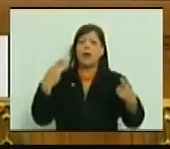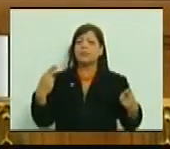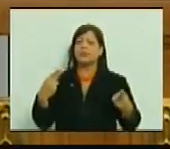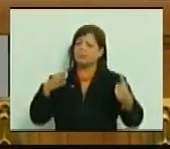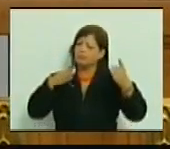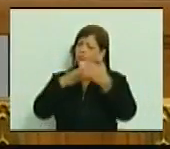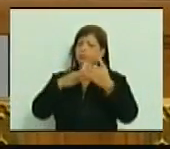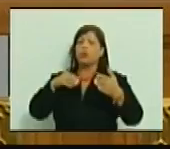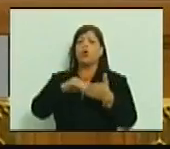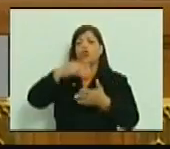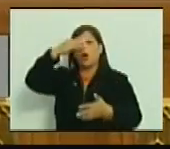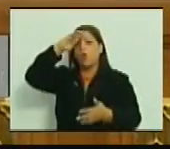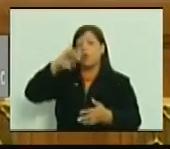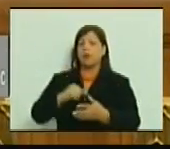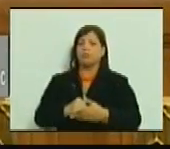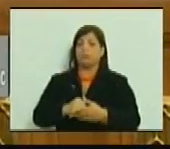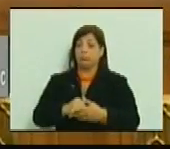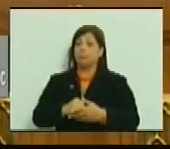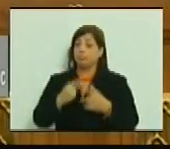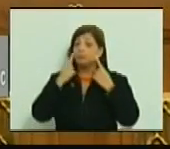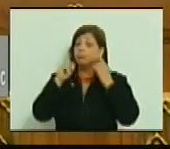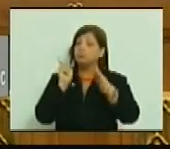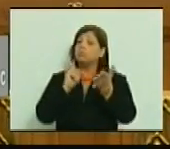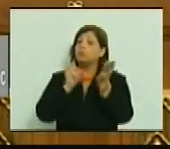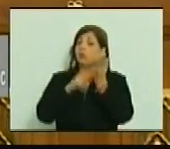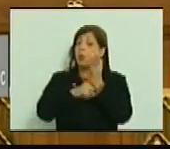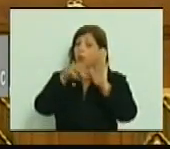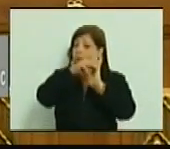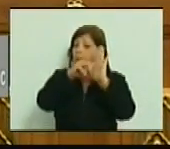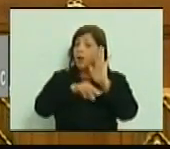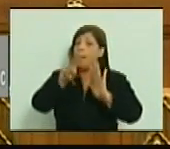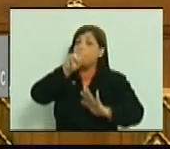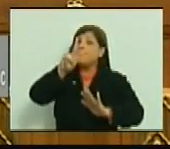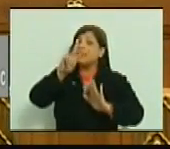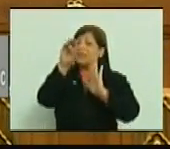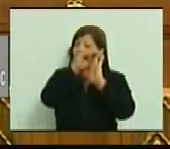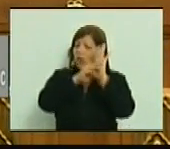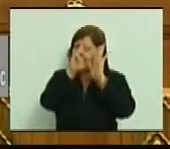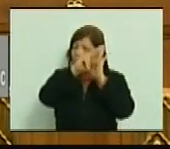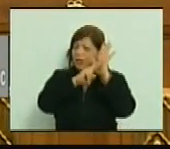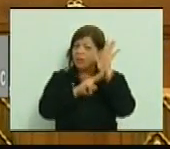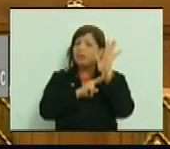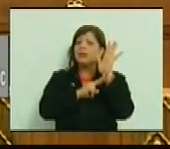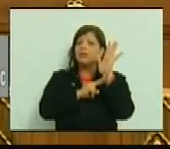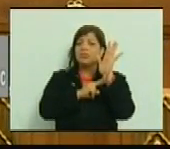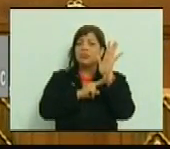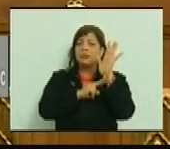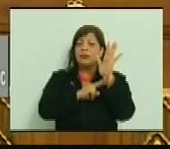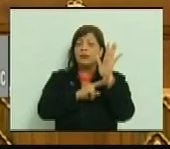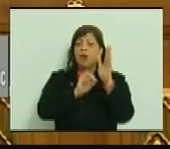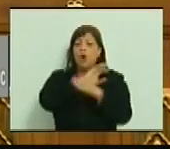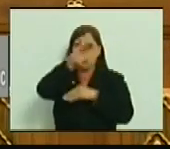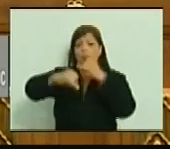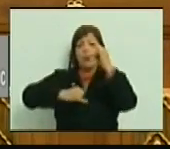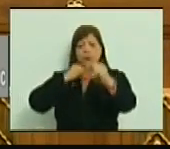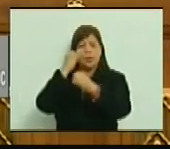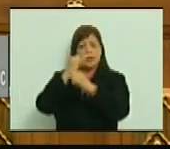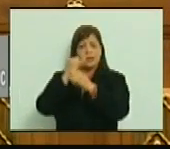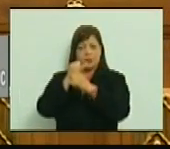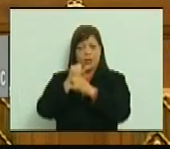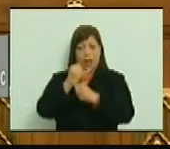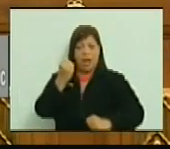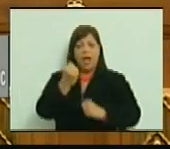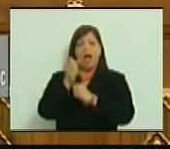bloqueo a la República de Cuba en cumplimiento de las 25 resoluciones adoptadas por la comunidad internacional